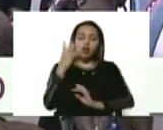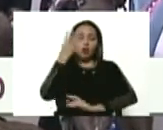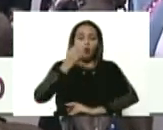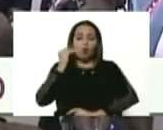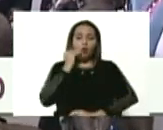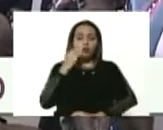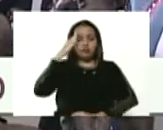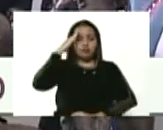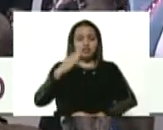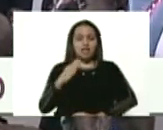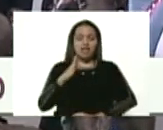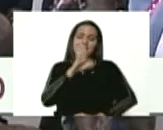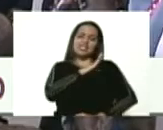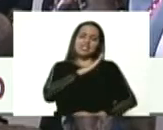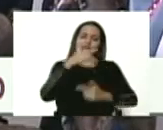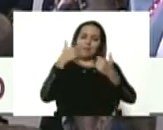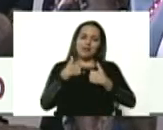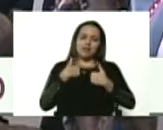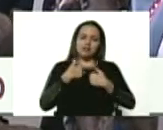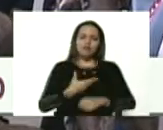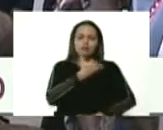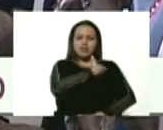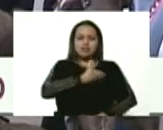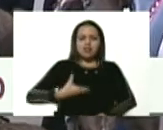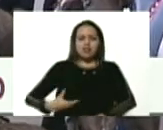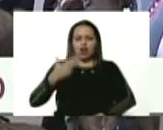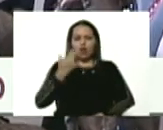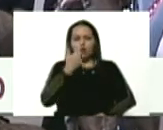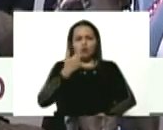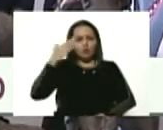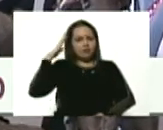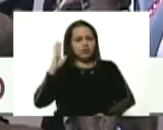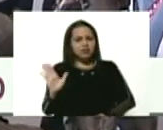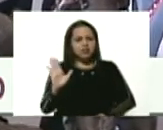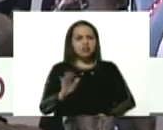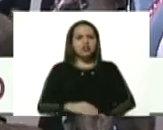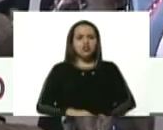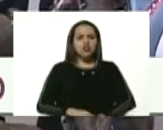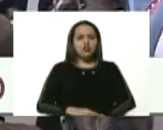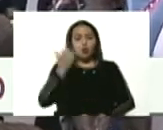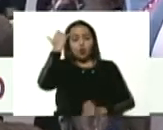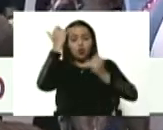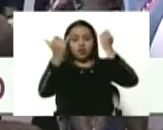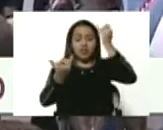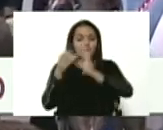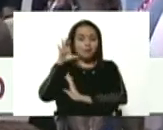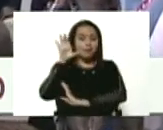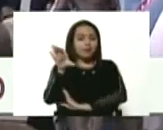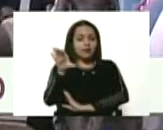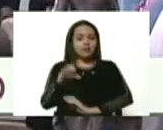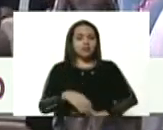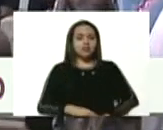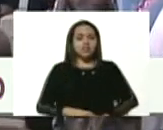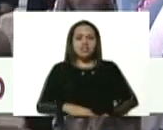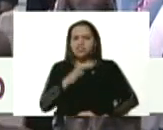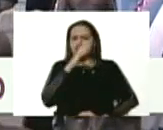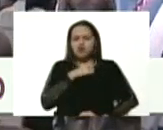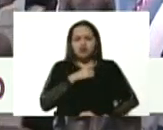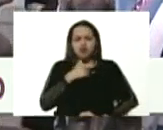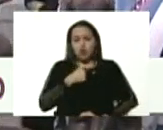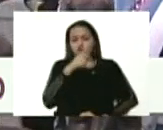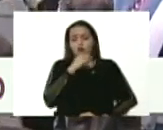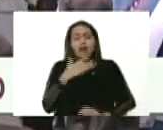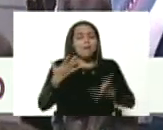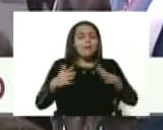que tienen en mí un presidente comprometido con los ideales de la patria y que no me temblará el pulso